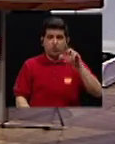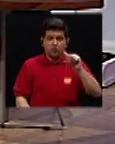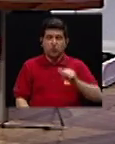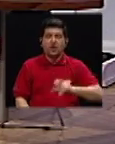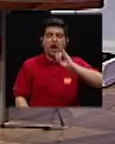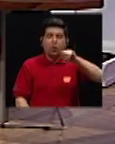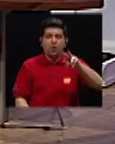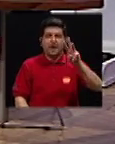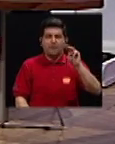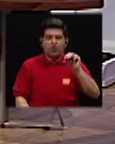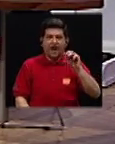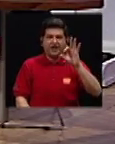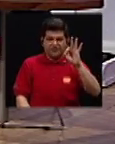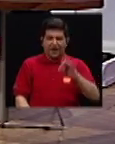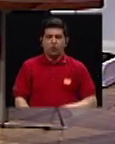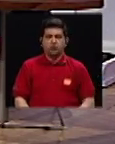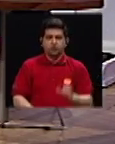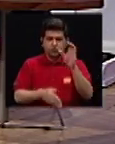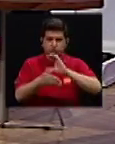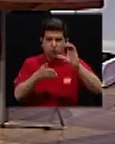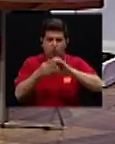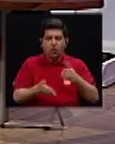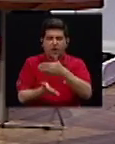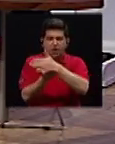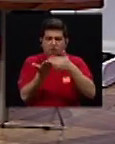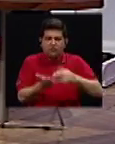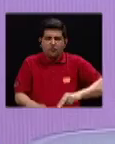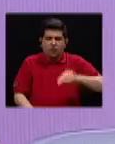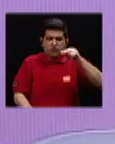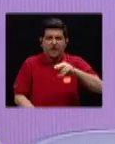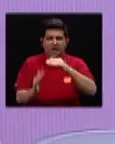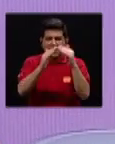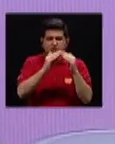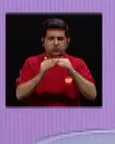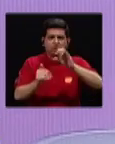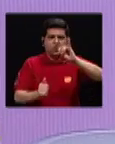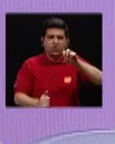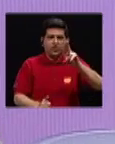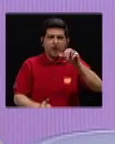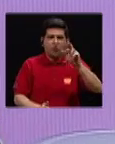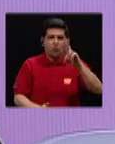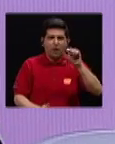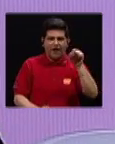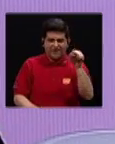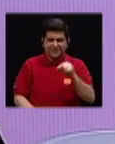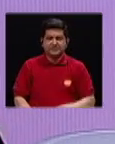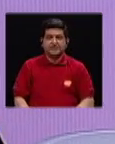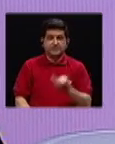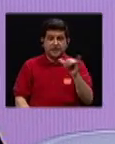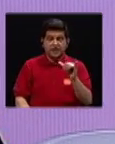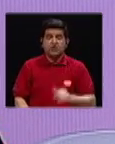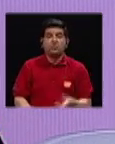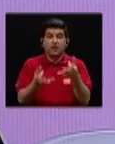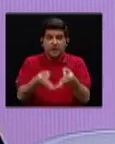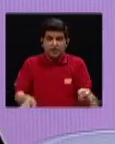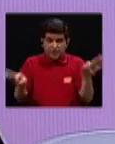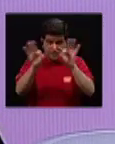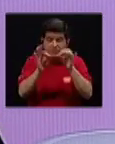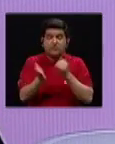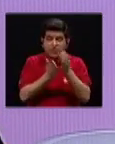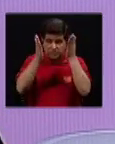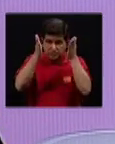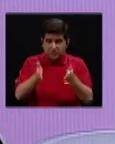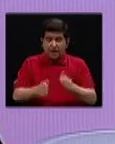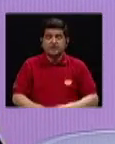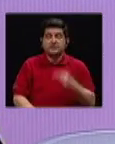fragoso de el colegio de la frontera norte de Ciudad Juárez quien también es una destacada investigadora y